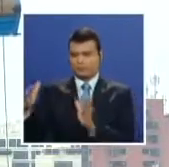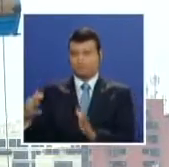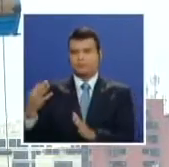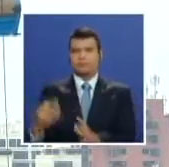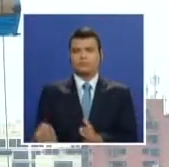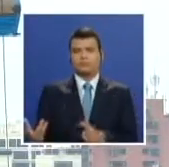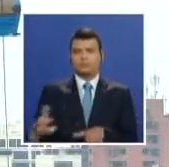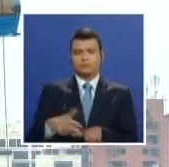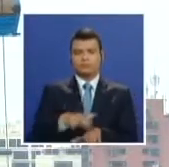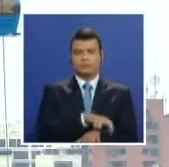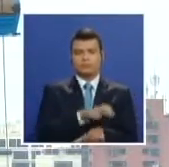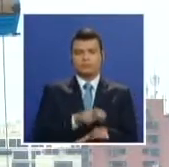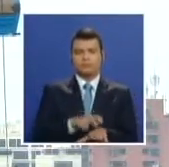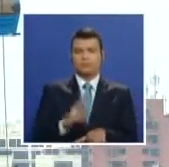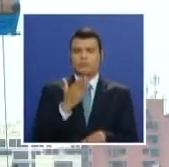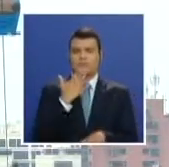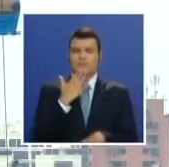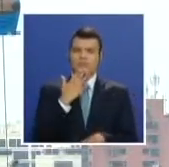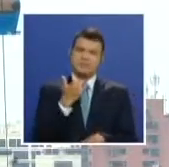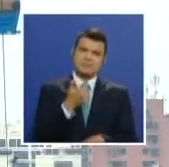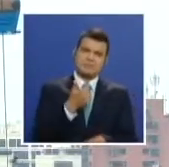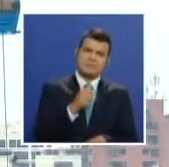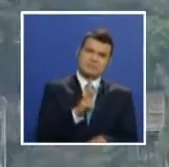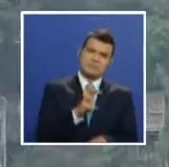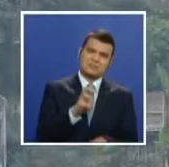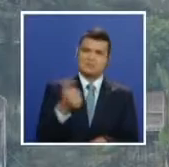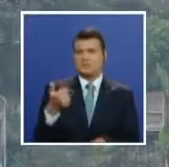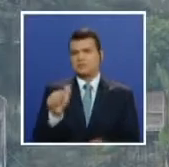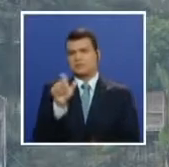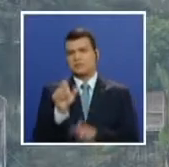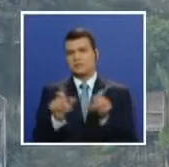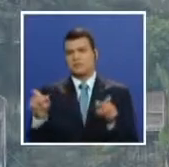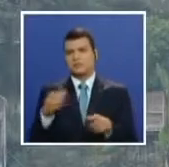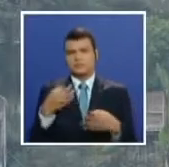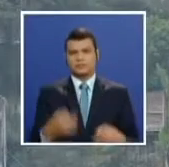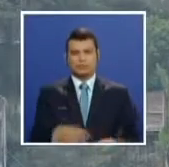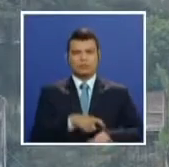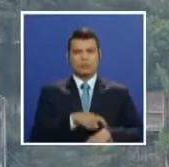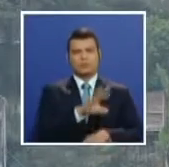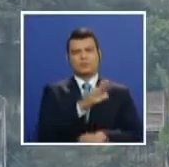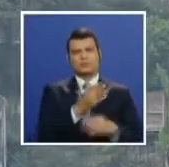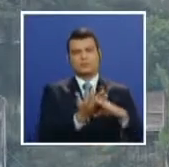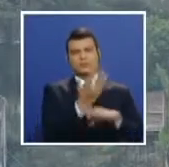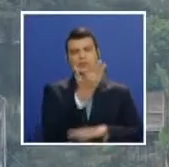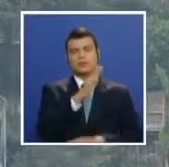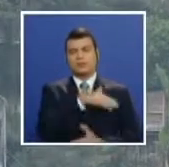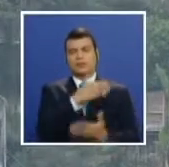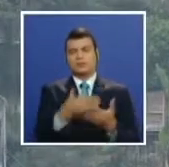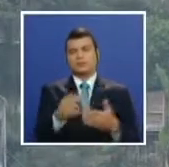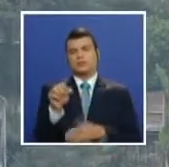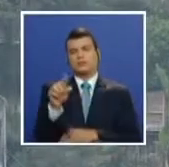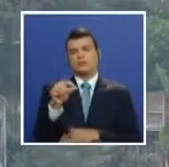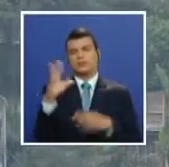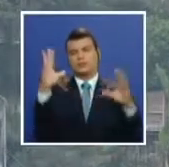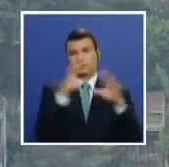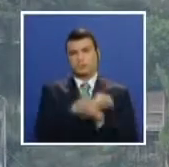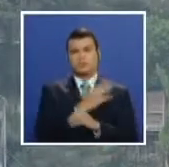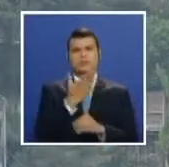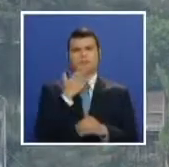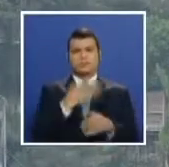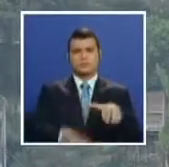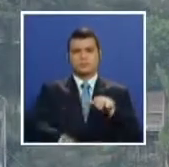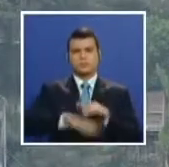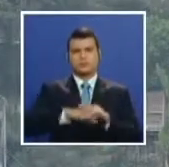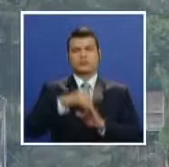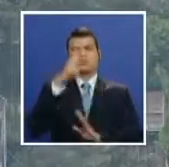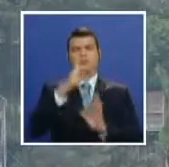10 personas el sistema funcionará entre las 5 de la mañana y las 11 de la noche tendrá una capacidad para 2.000 pasajeros por hora